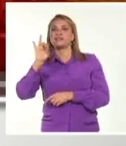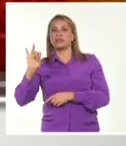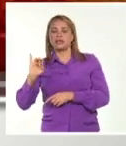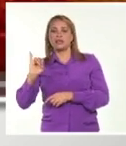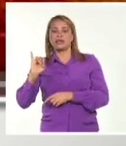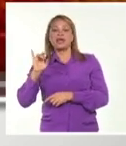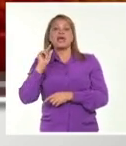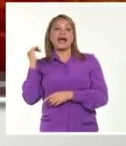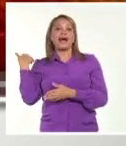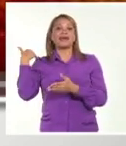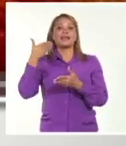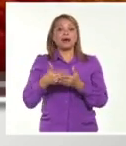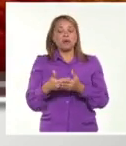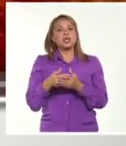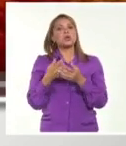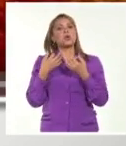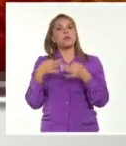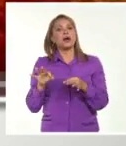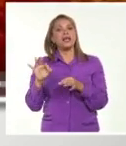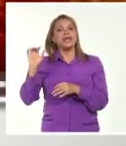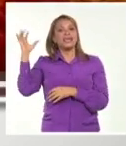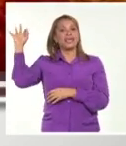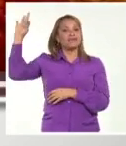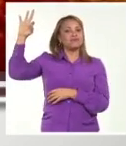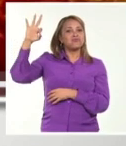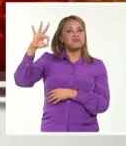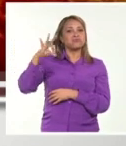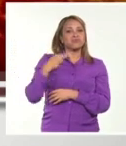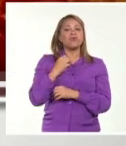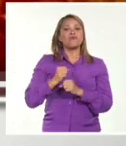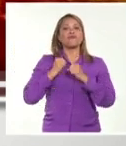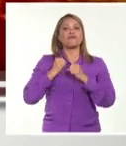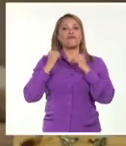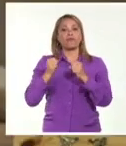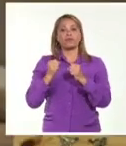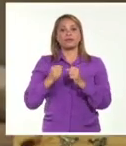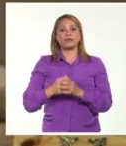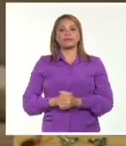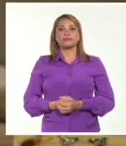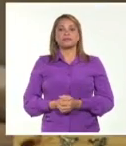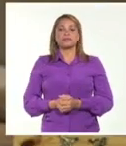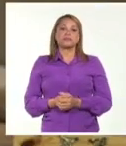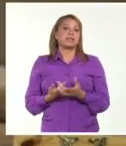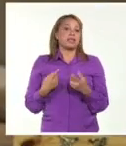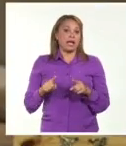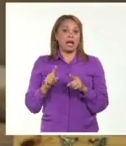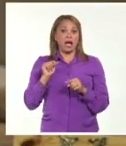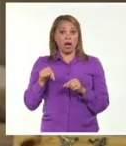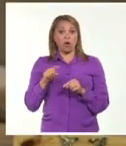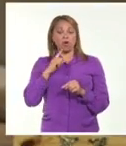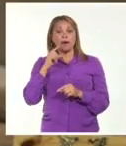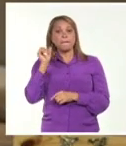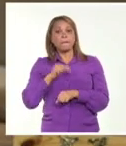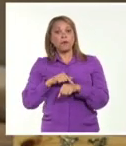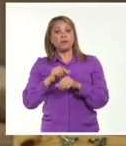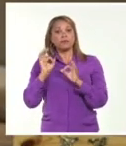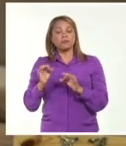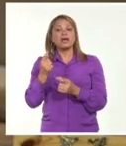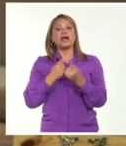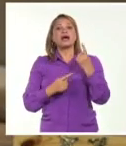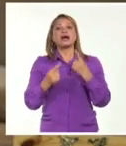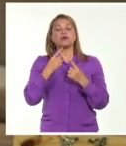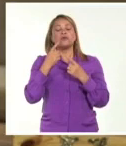momento, es normal que la frecuencia de tormentas solares sea mayor. Sin embargo, en esta oportunidad, algunos hechos